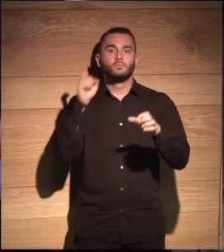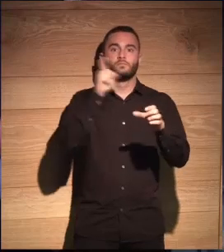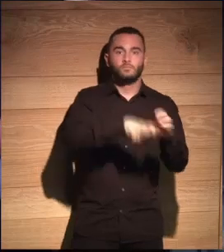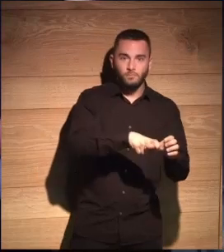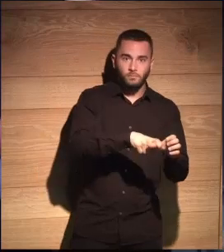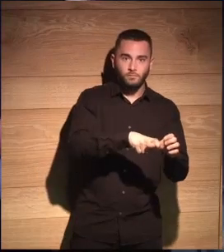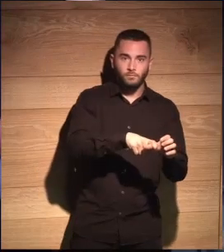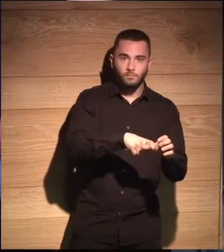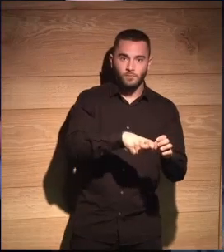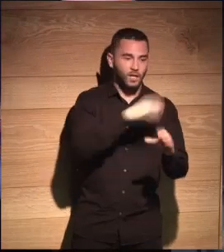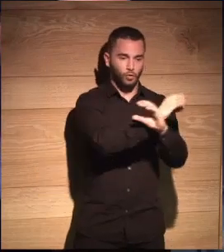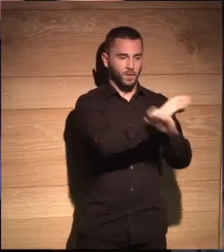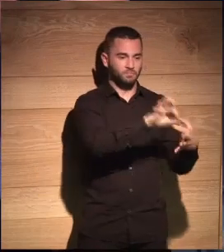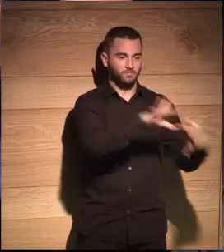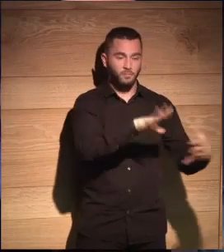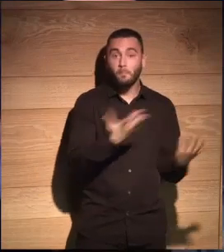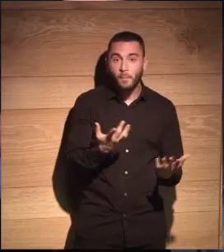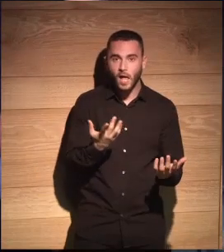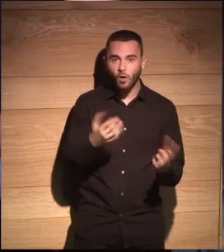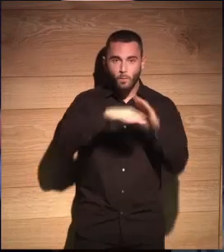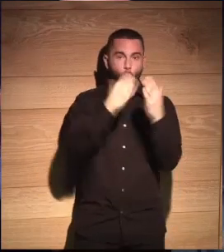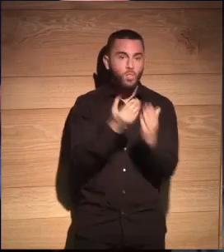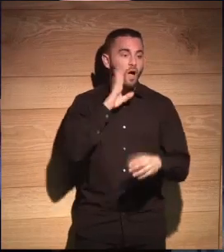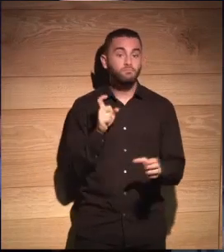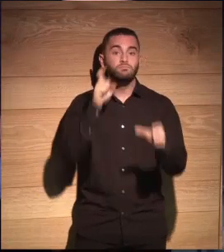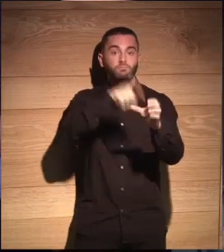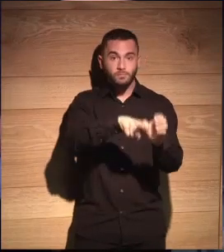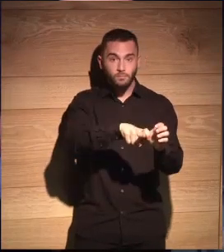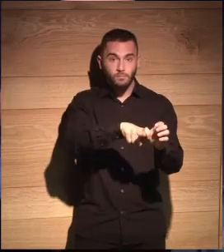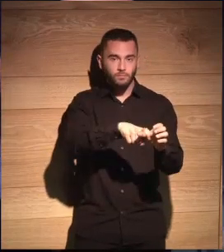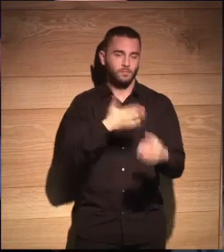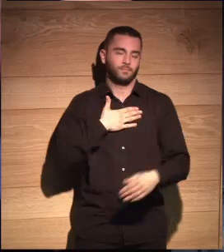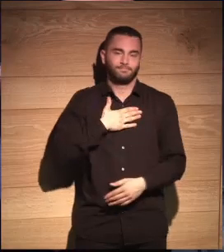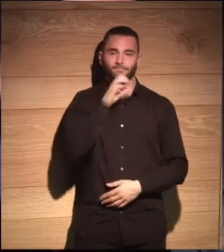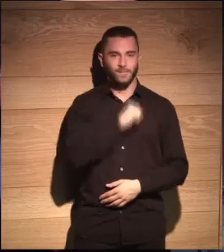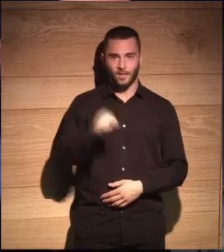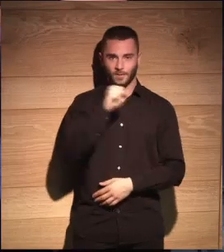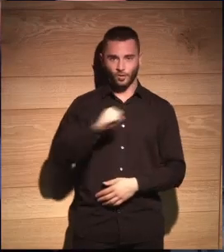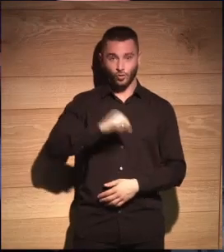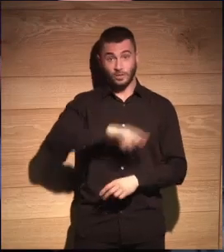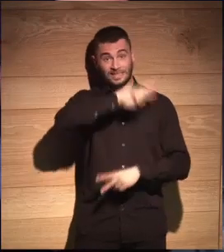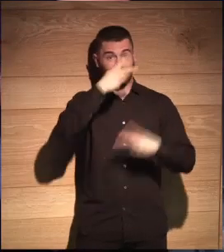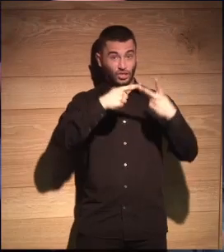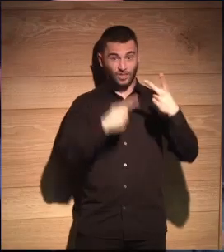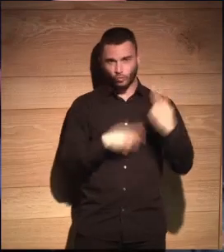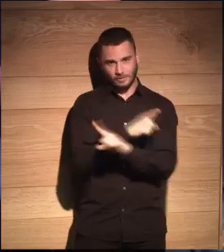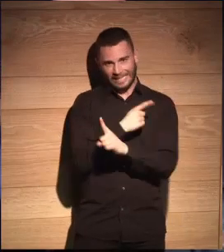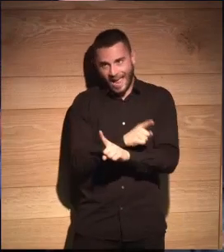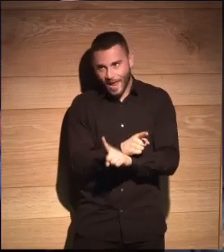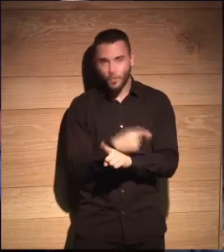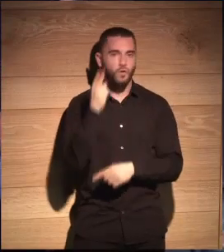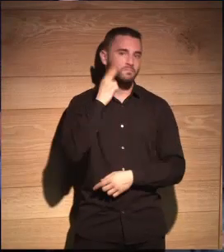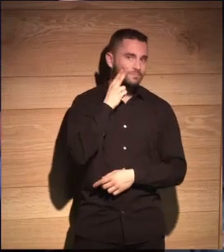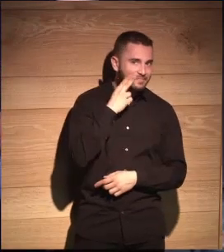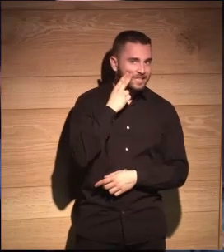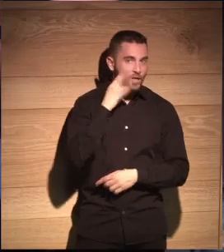se publica normalmente, para mí en principio es algo maravilloso. Y luego lo segundo es un poco de nervios y de